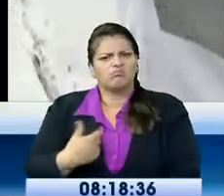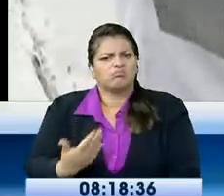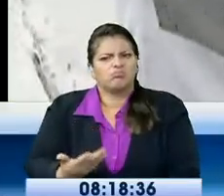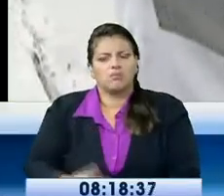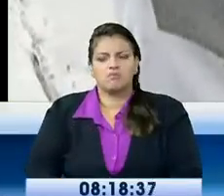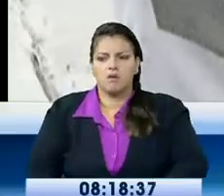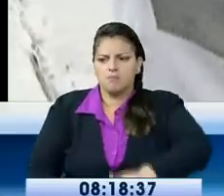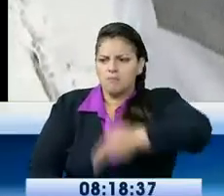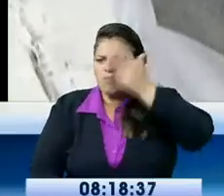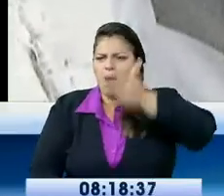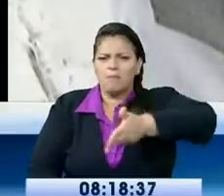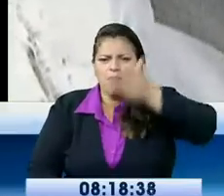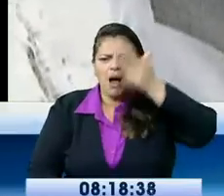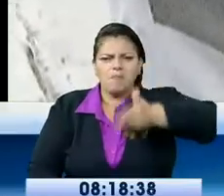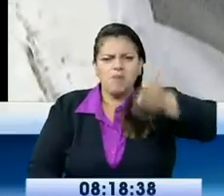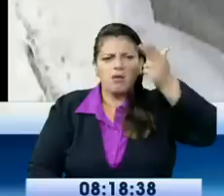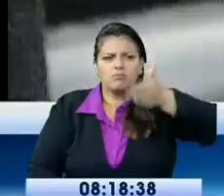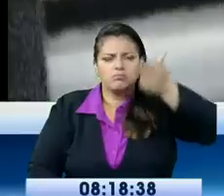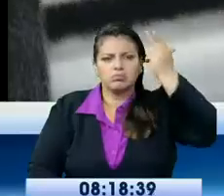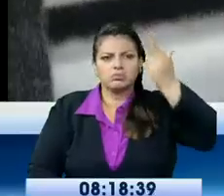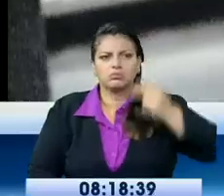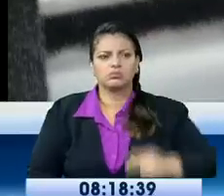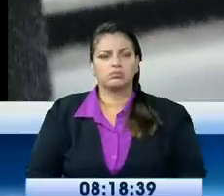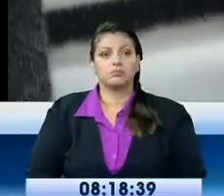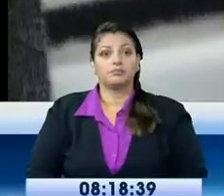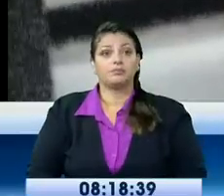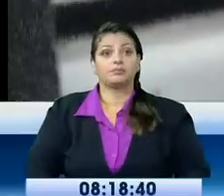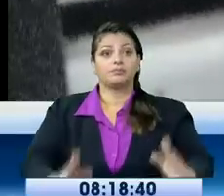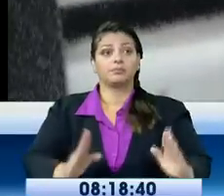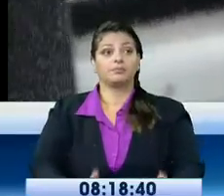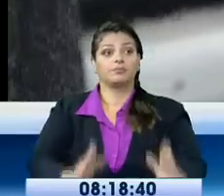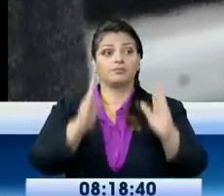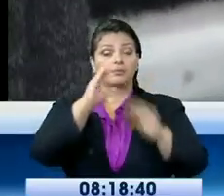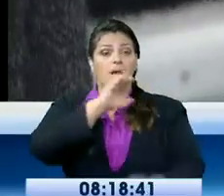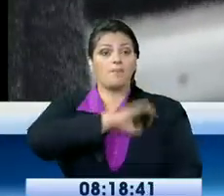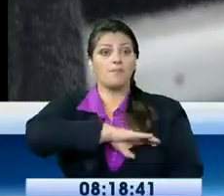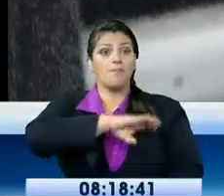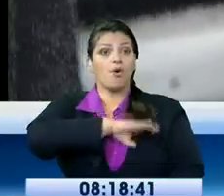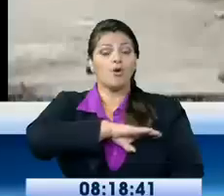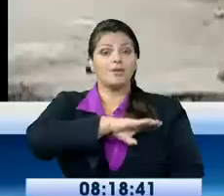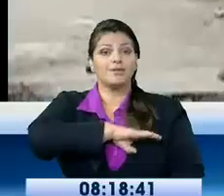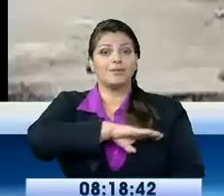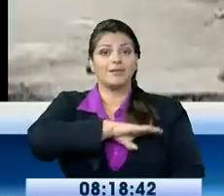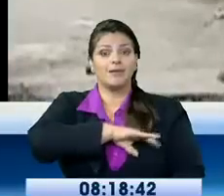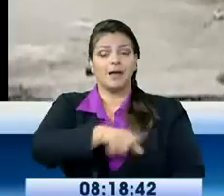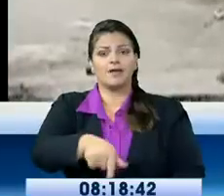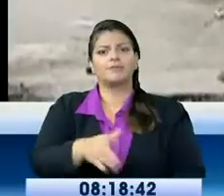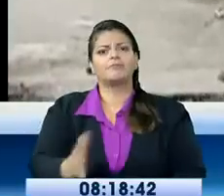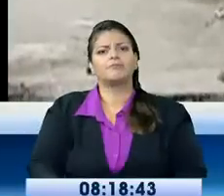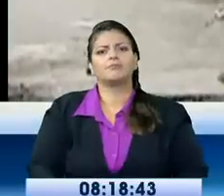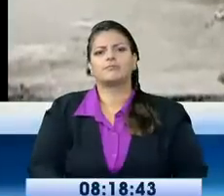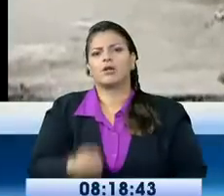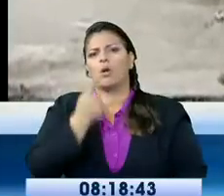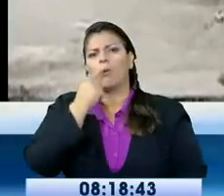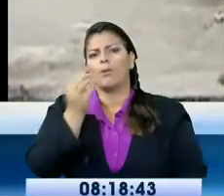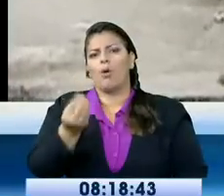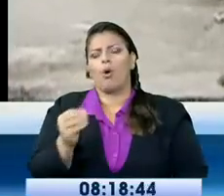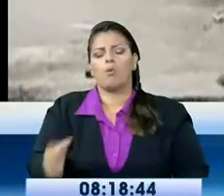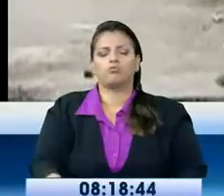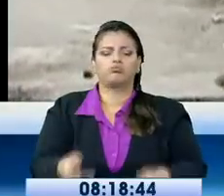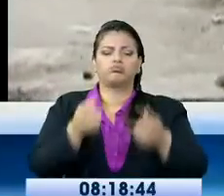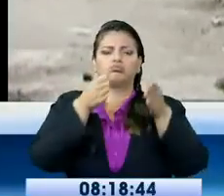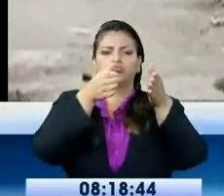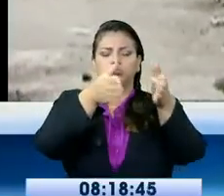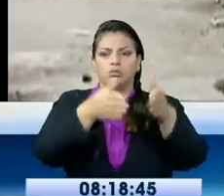criminalística, donde iban a retirar los cadáveres. Estaban tristes y exigiendo justicia. La persona que está detenida y